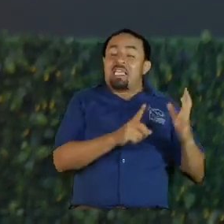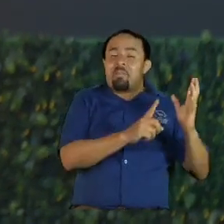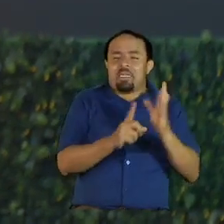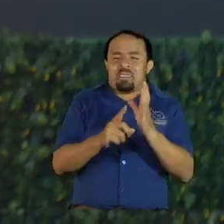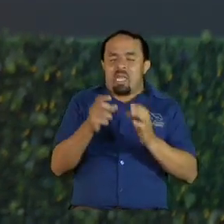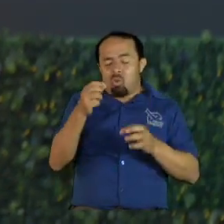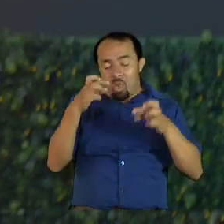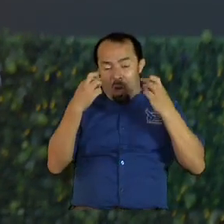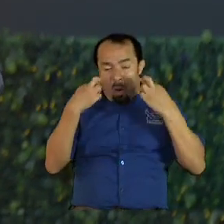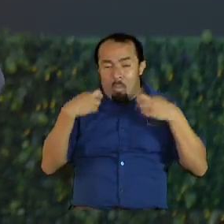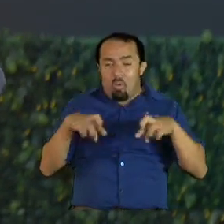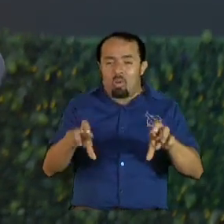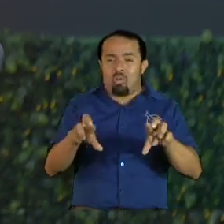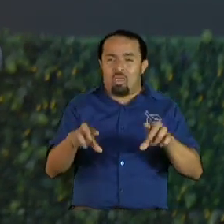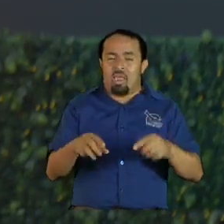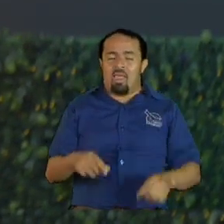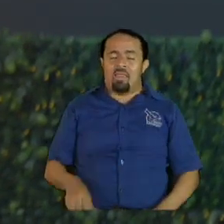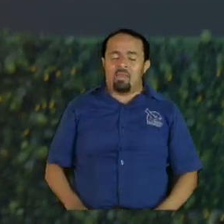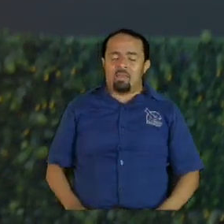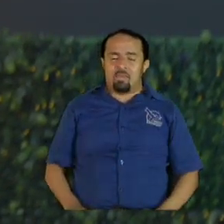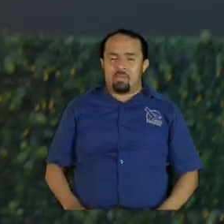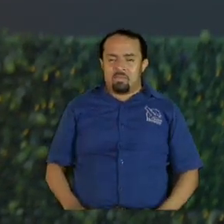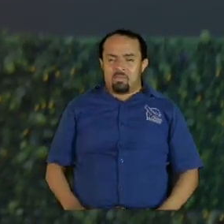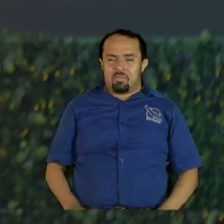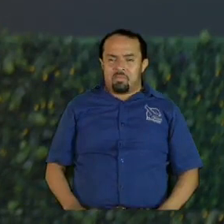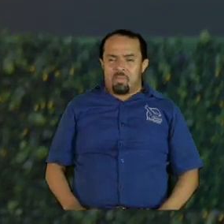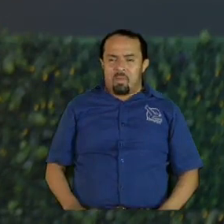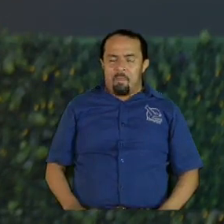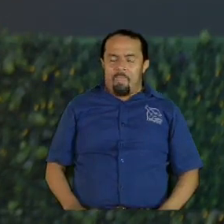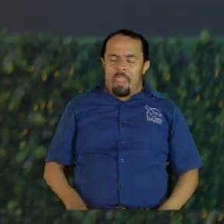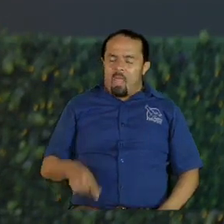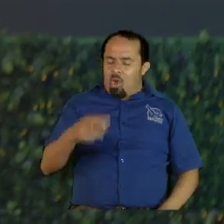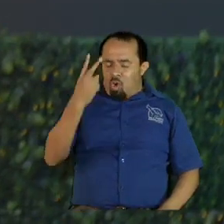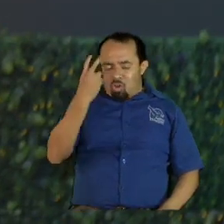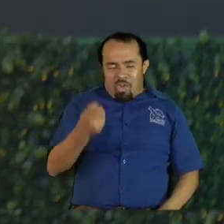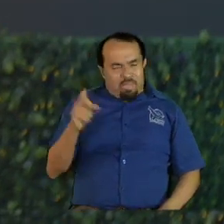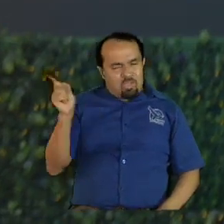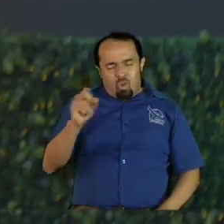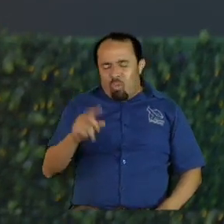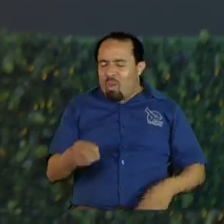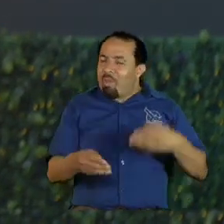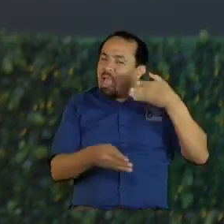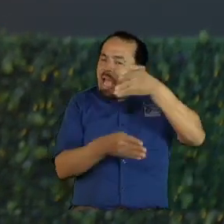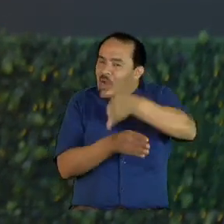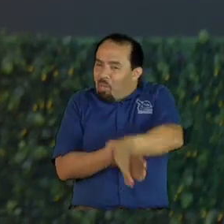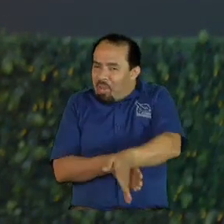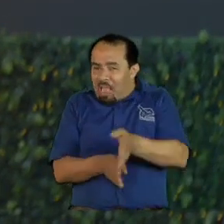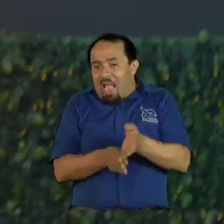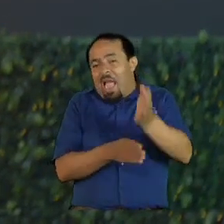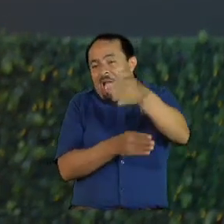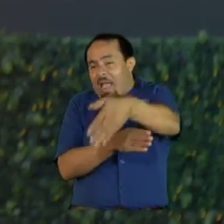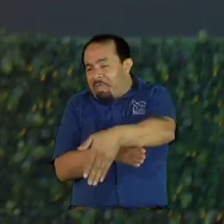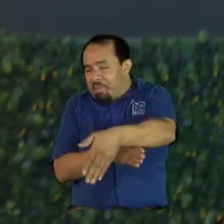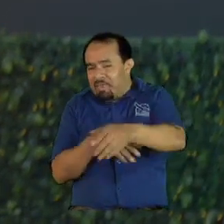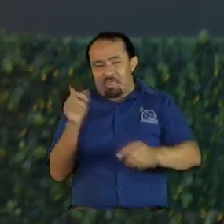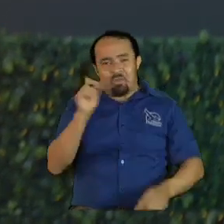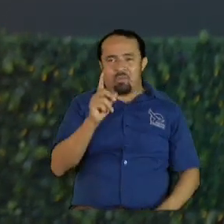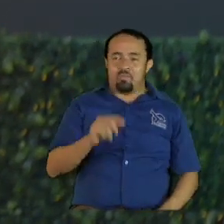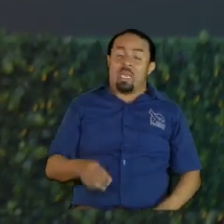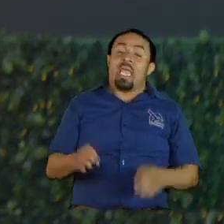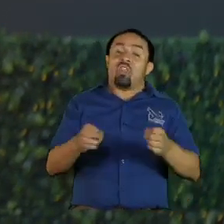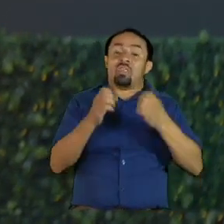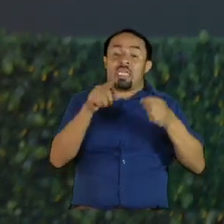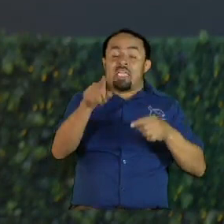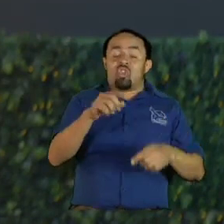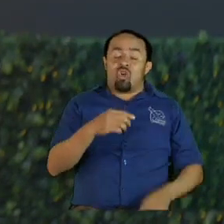similar, nunca más volverían a tropezar en la misma piedra. Entonces, eso lleva